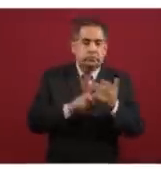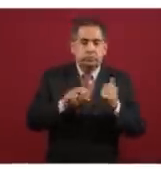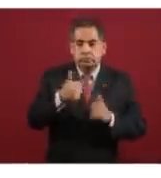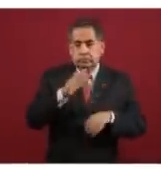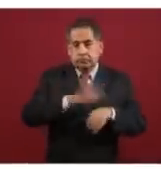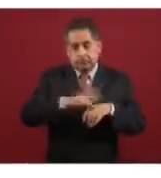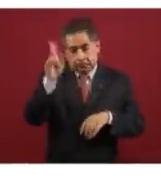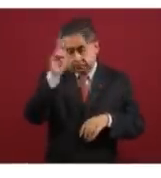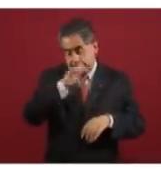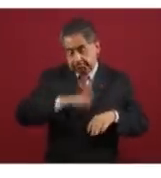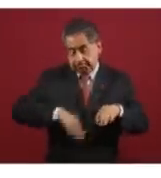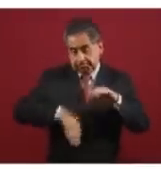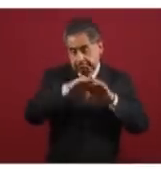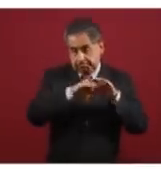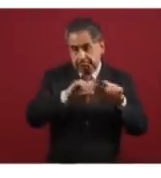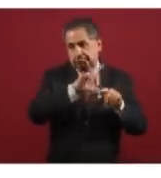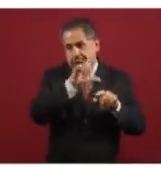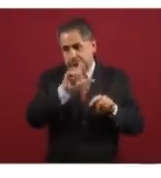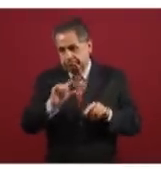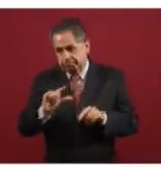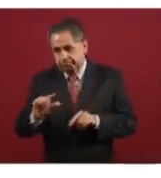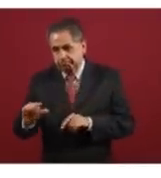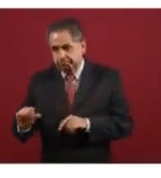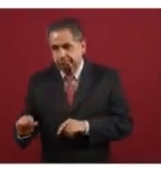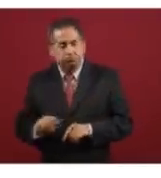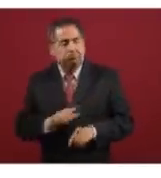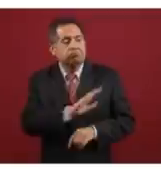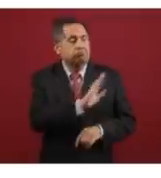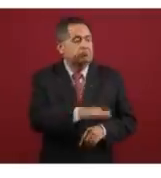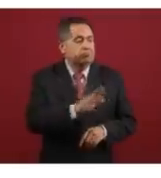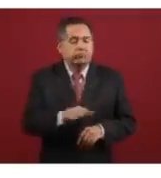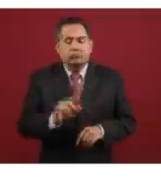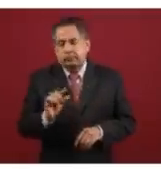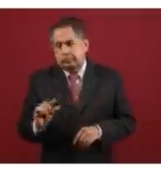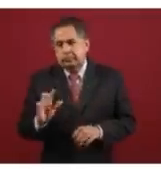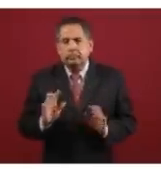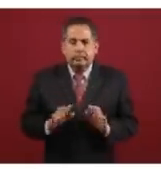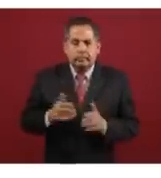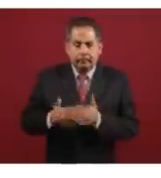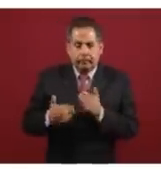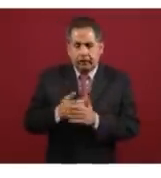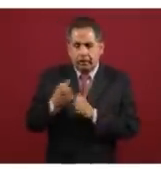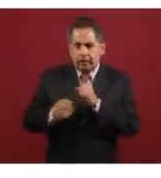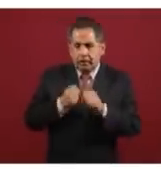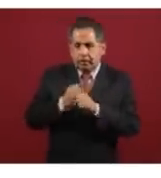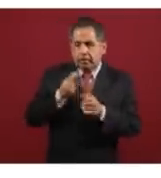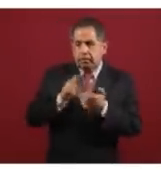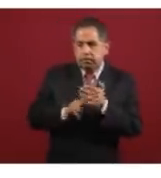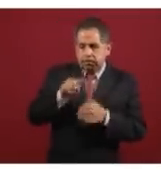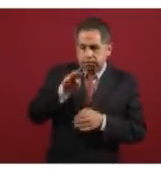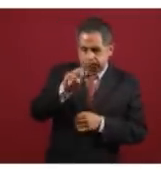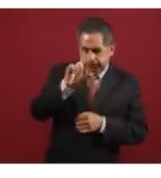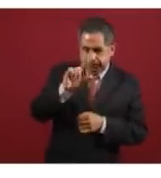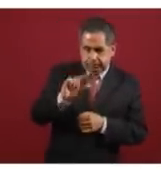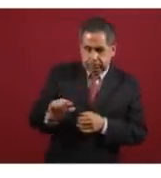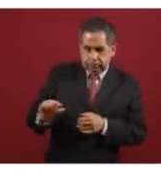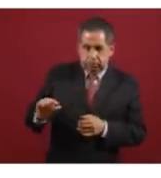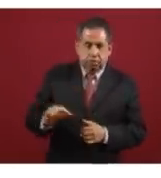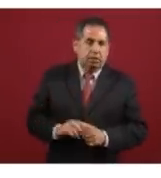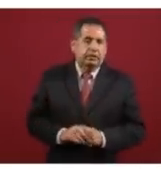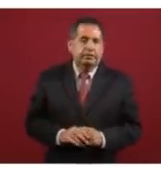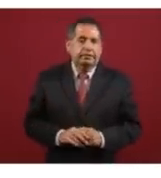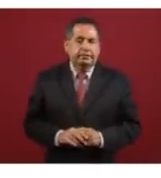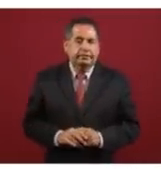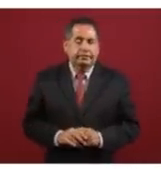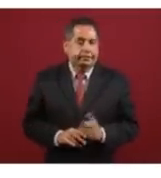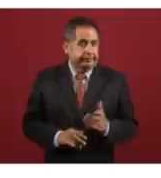alto, cómo va reduciendo, y esto es lo que tenemos en el 2019 en base a las agresiones.